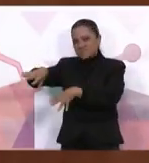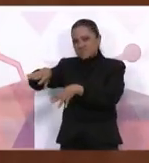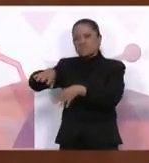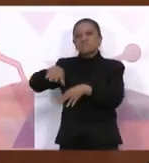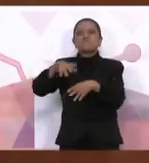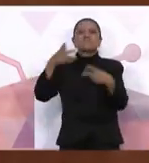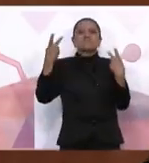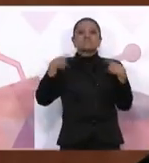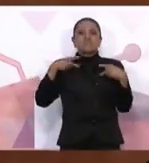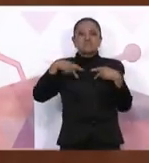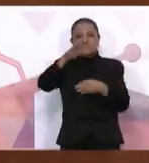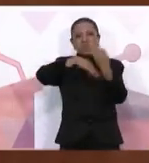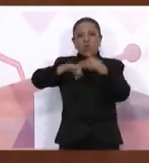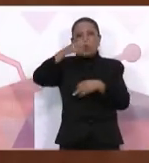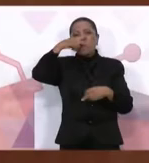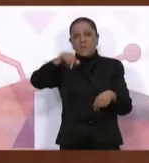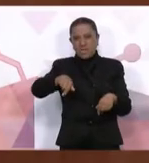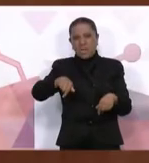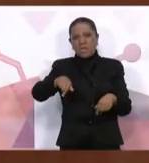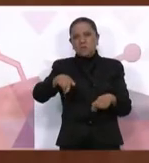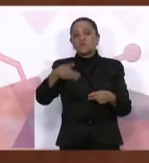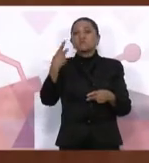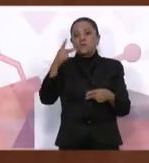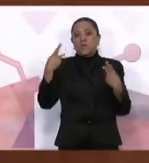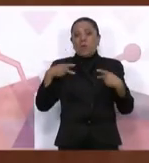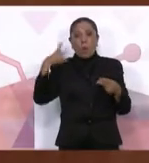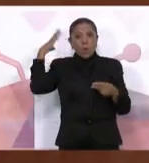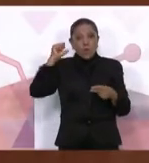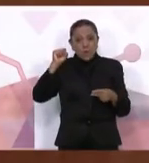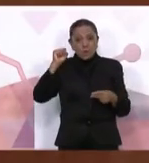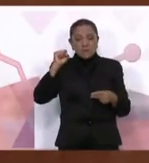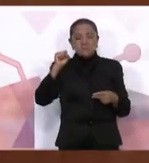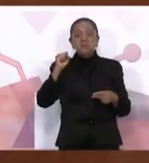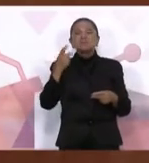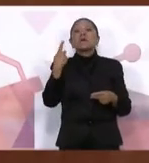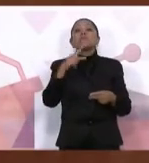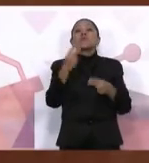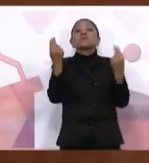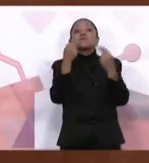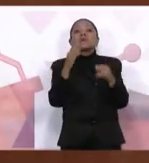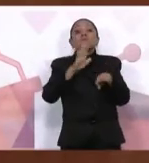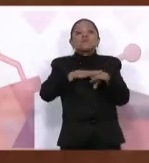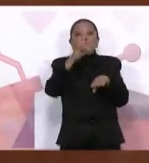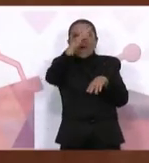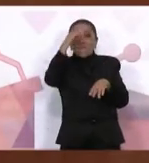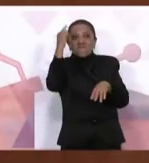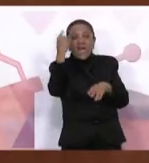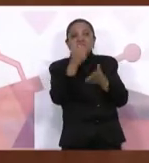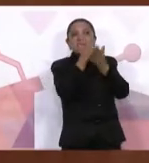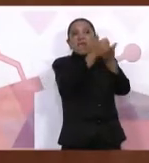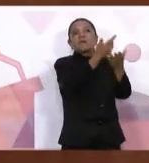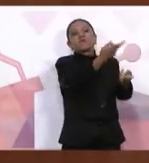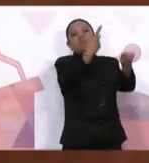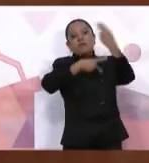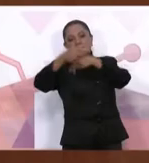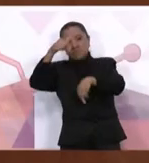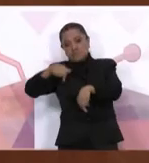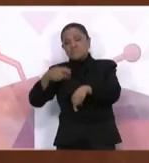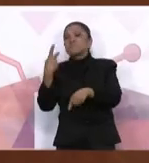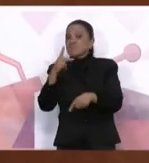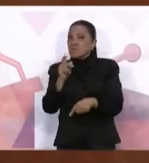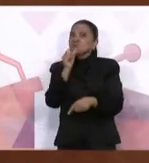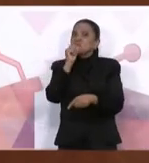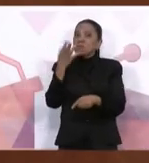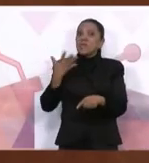los dreamers a ellos hay que facilitarles el regreso es una situación desafortunada pero nosotros tenemos también la gran responsabilidad de atender